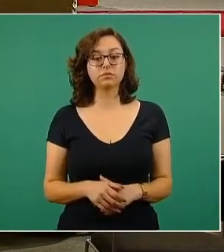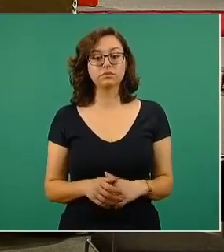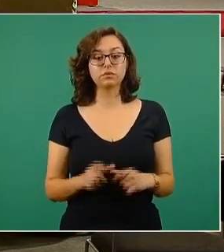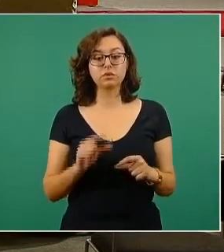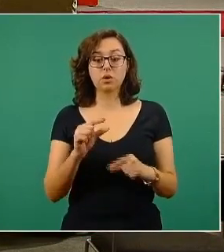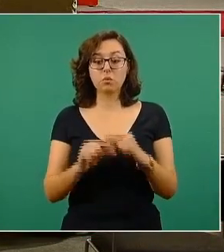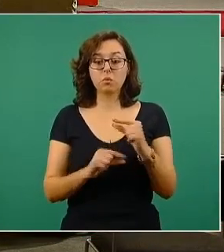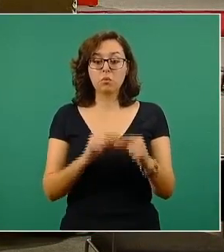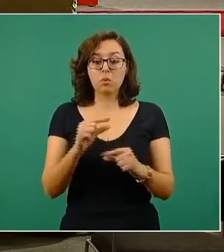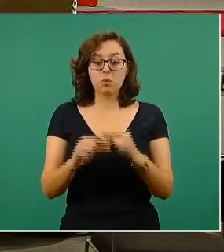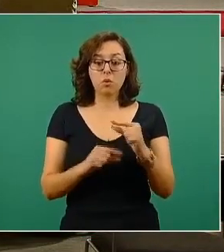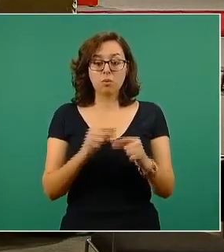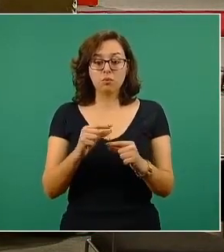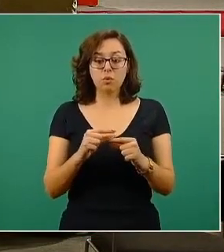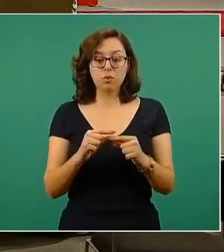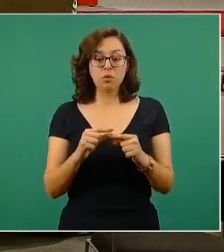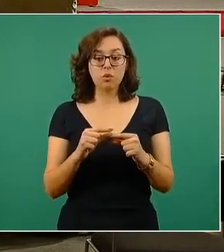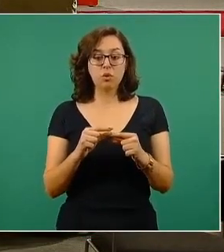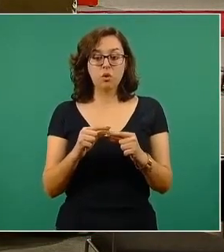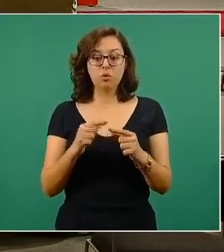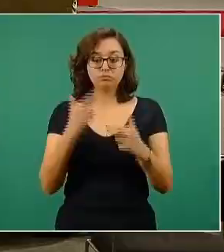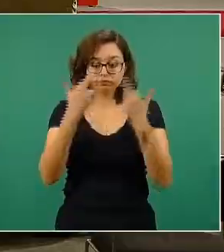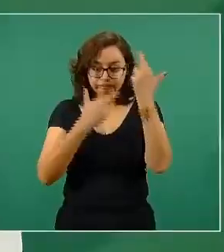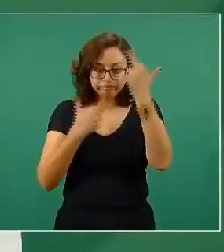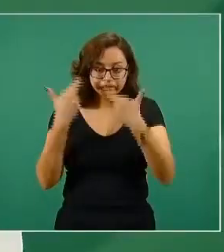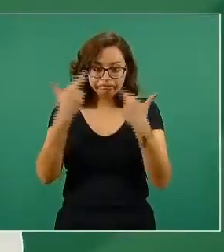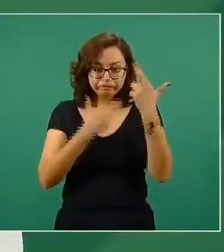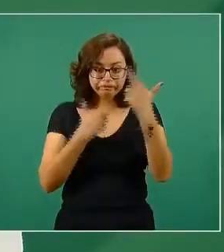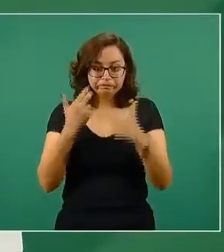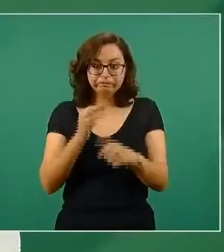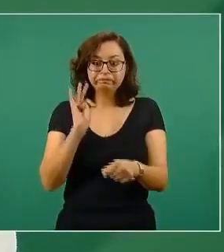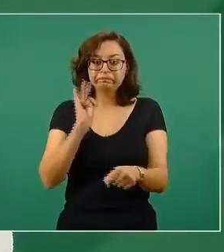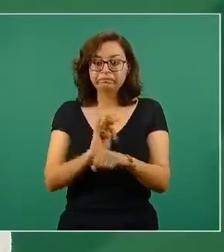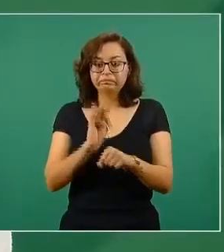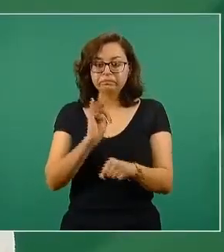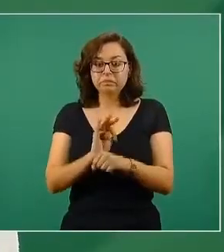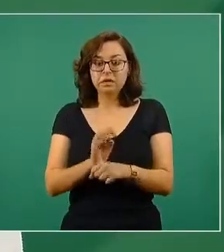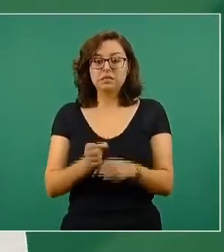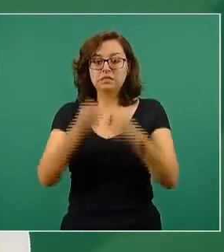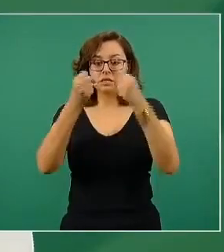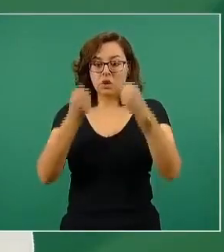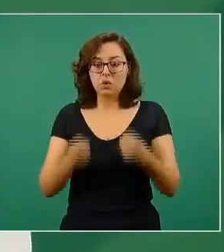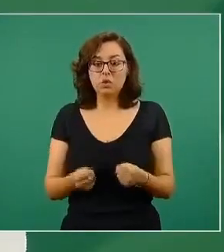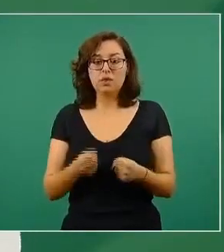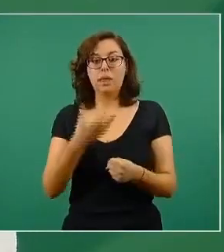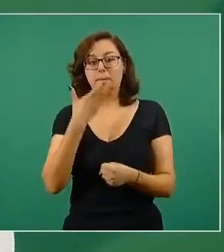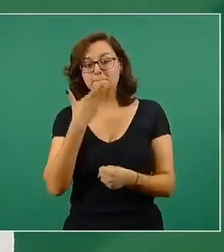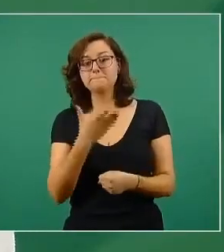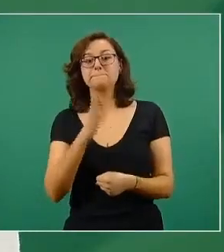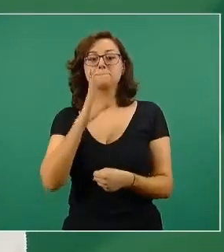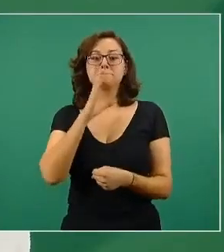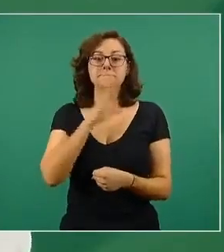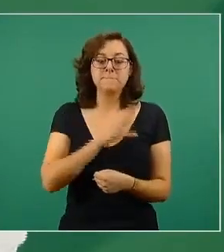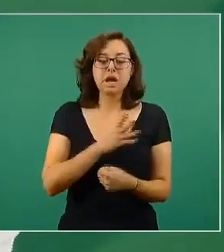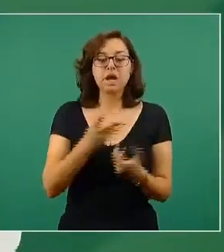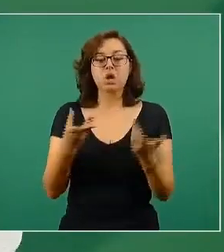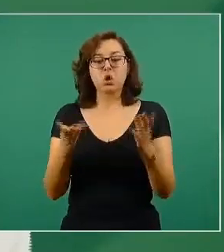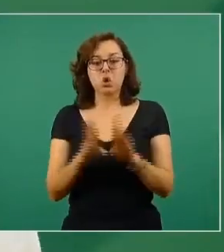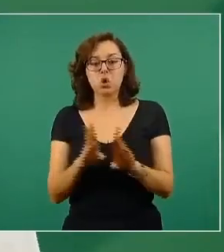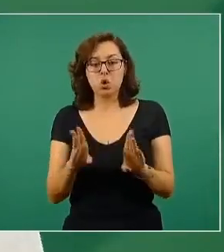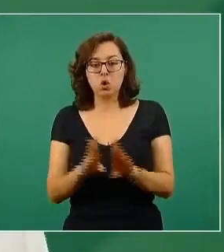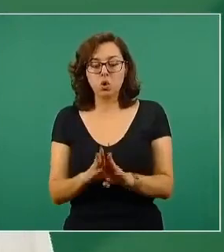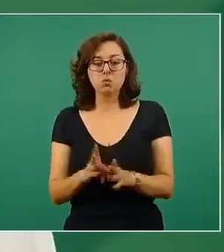de eficacia, por supuesto seguridad, logística, las condiciones de refrigeración o congelación